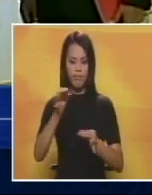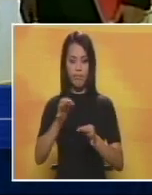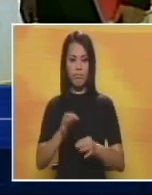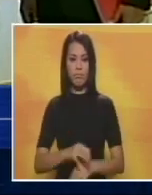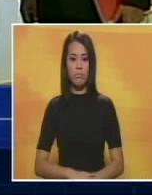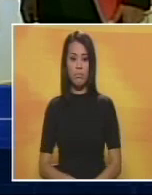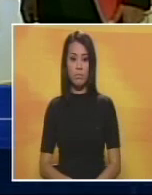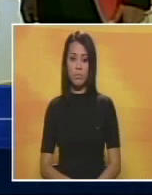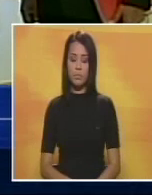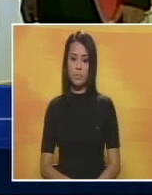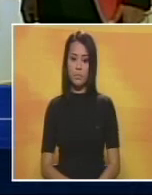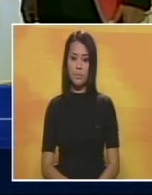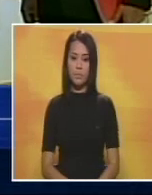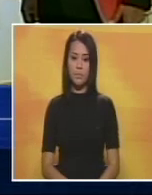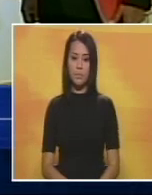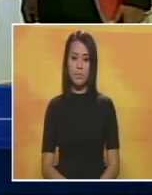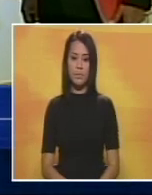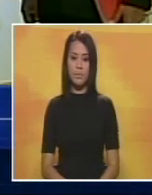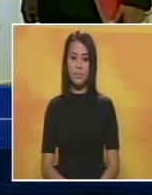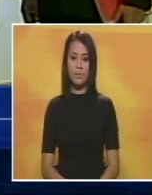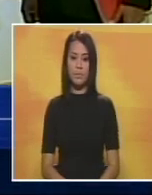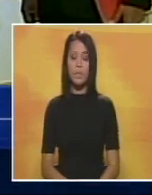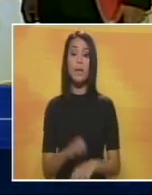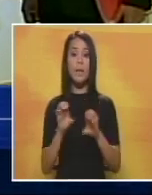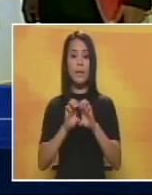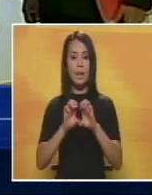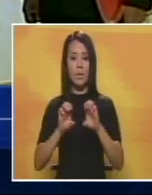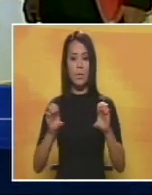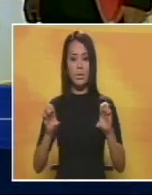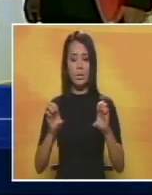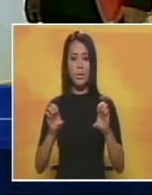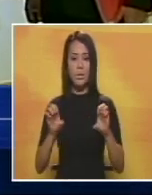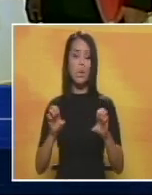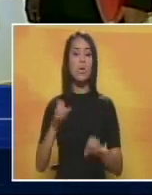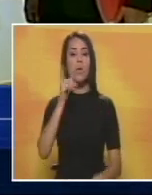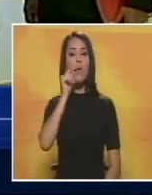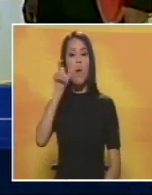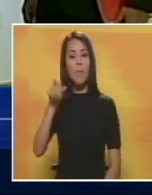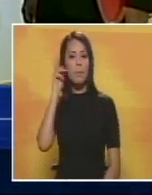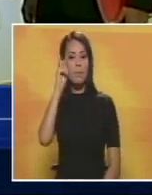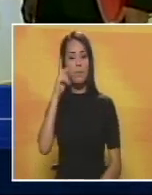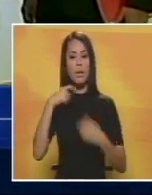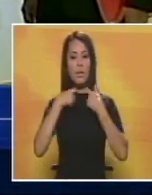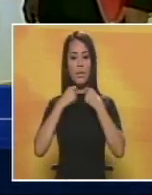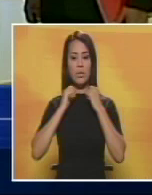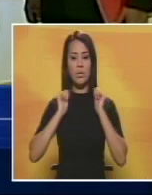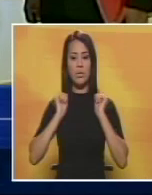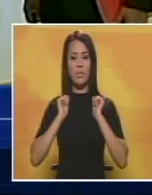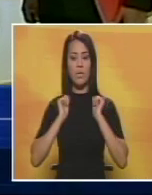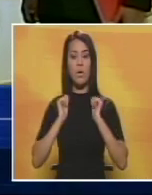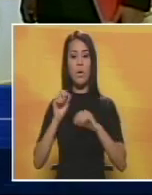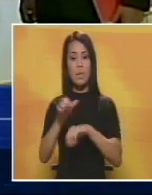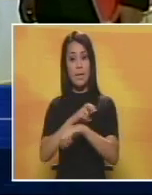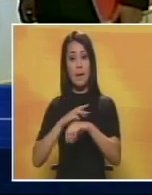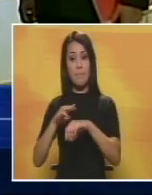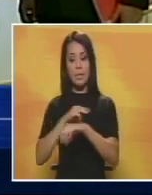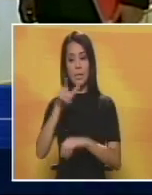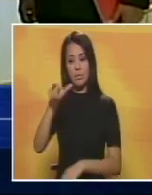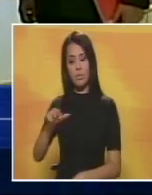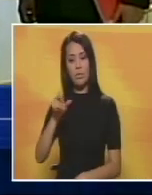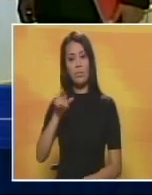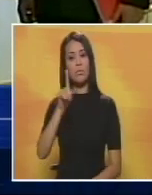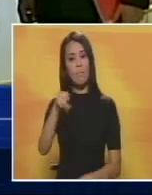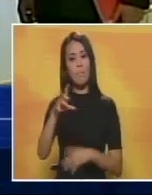medicamentos de consumo esencial. Así que con materia de educación, ya el profesor Aristóbulo, que con el ministro William Contreras, llevaron